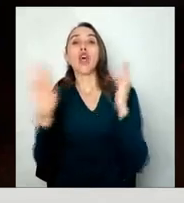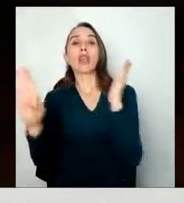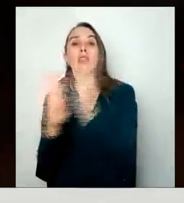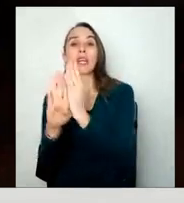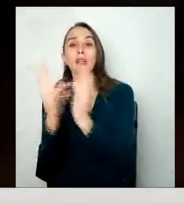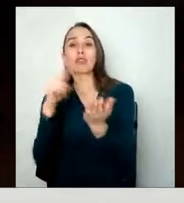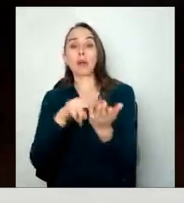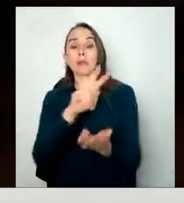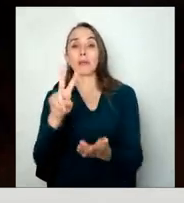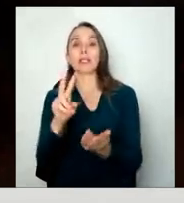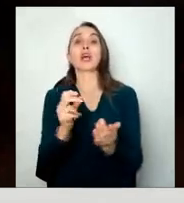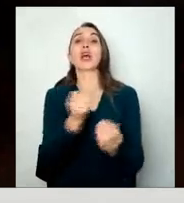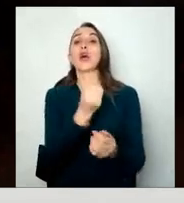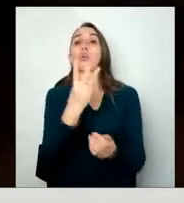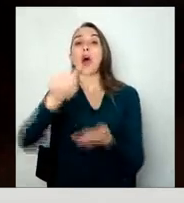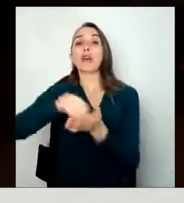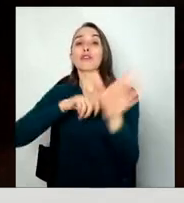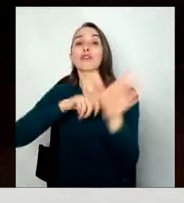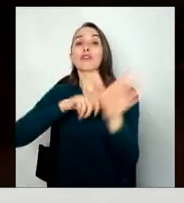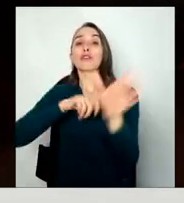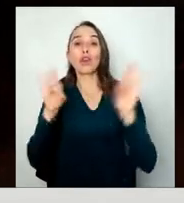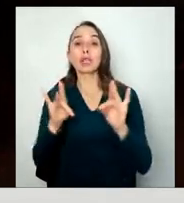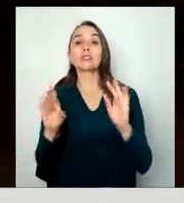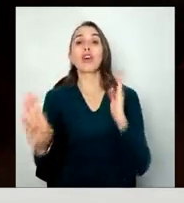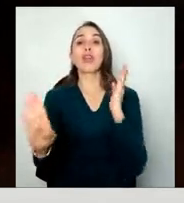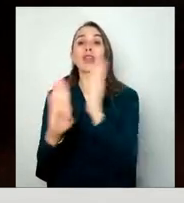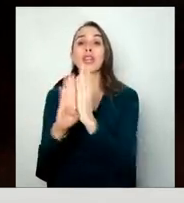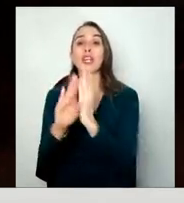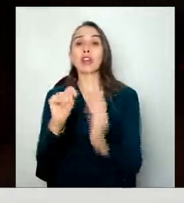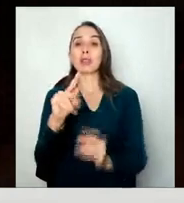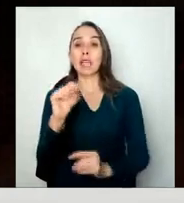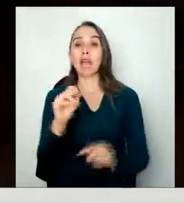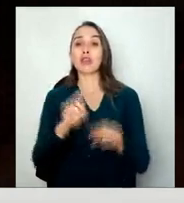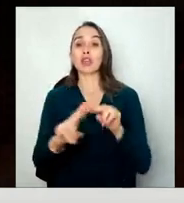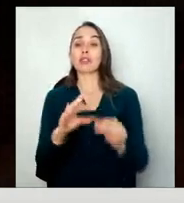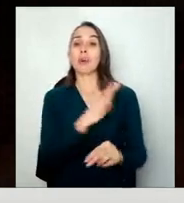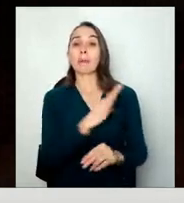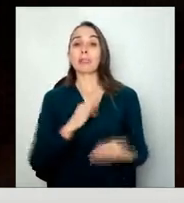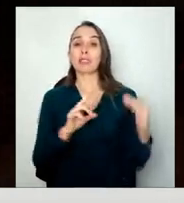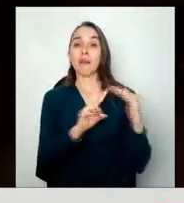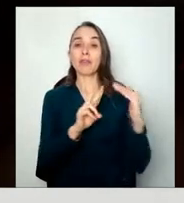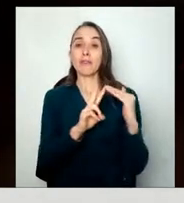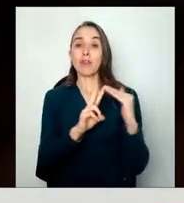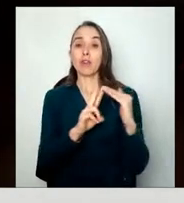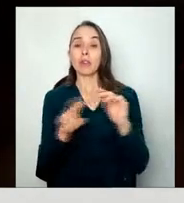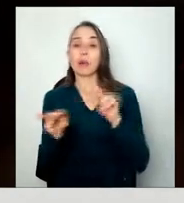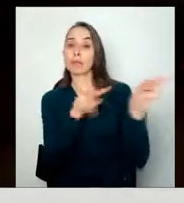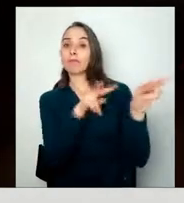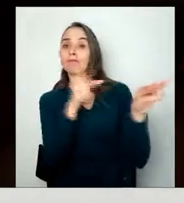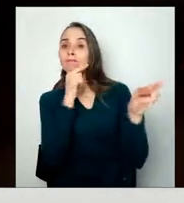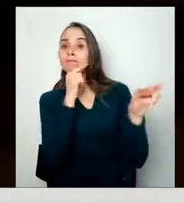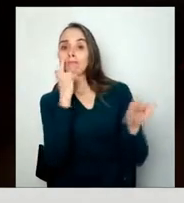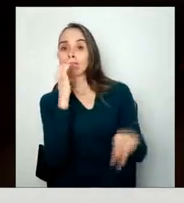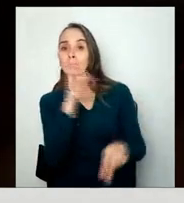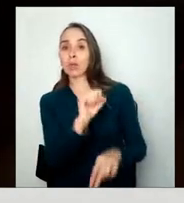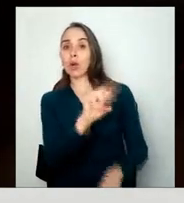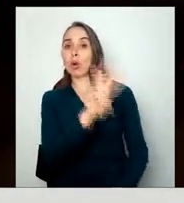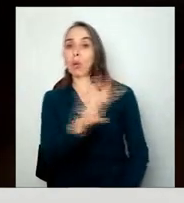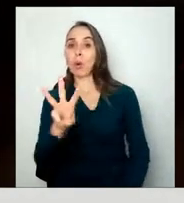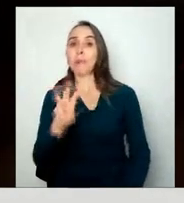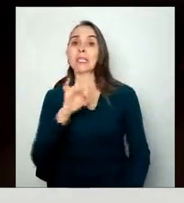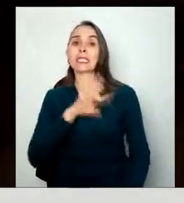procedimientos de contratación de trato directo desarrollados por el Ministerio de vivienda que ha sido cuestionado según el portal de chile compra